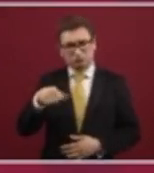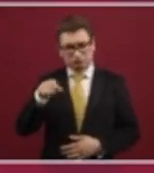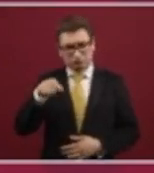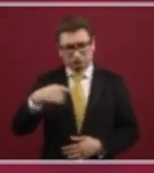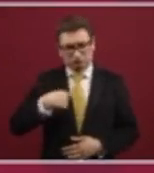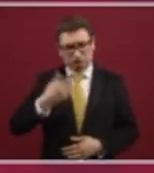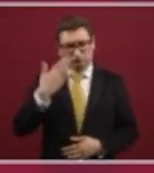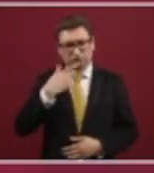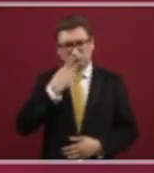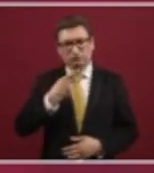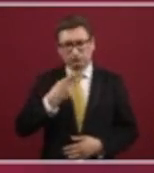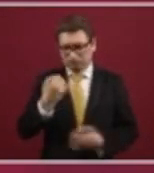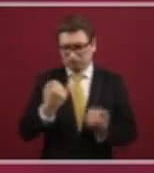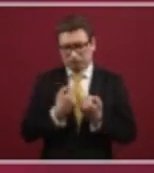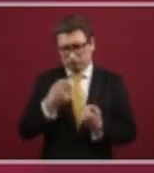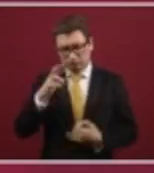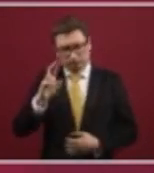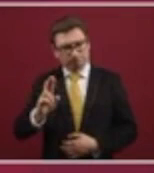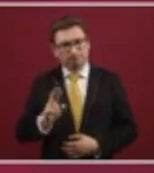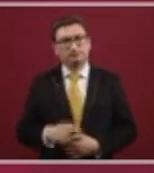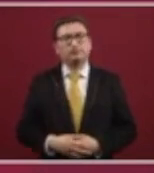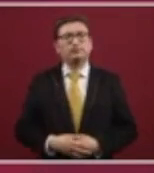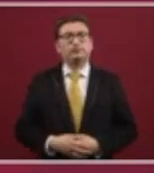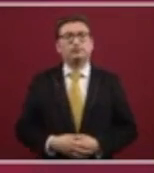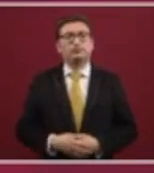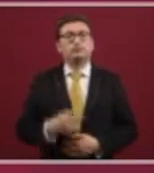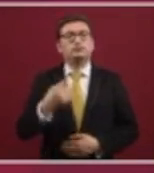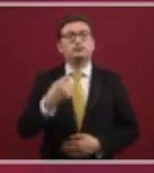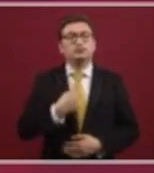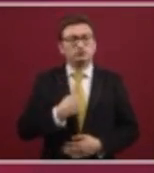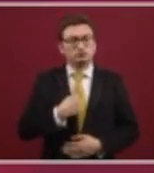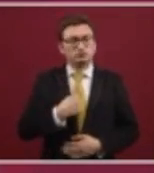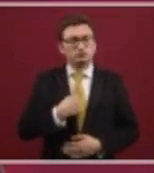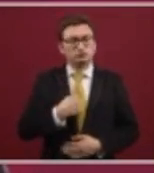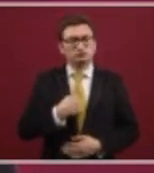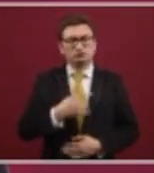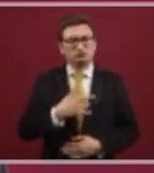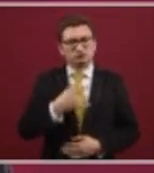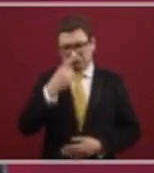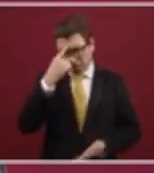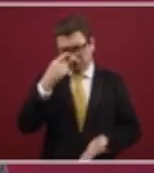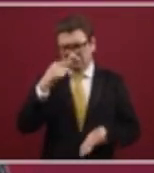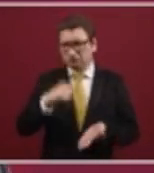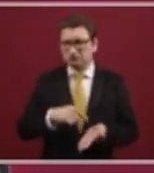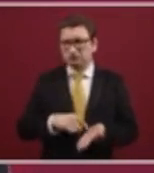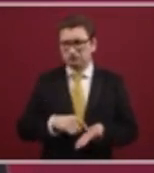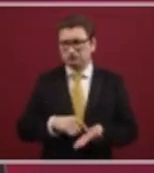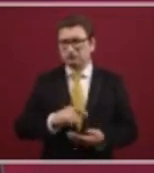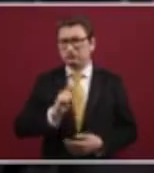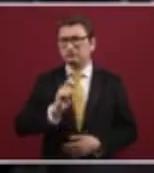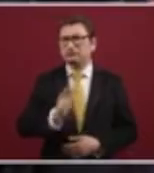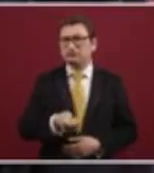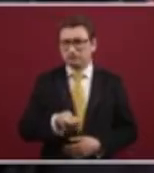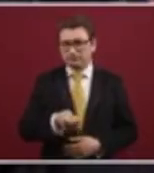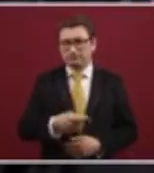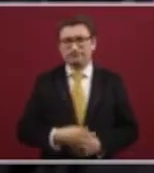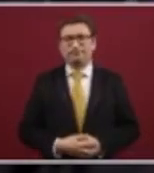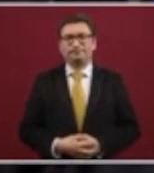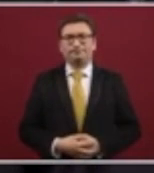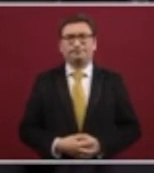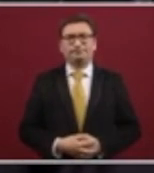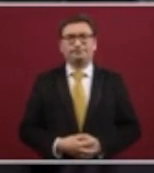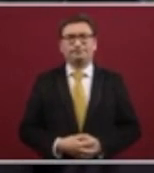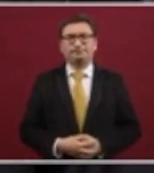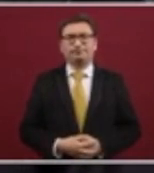dicho. Yo creo más que pues es parte de